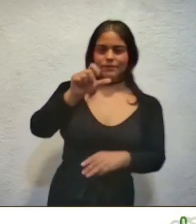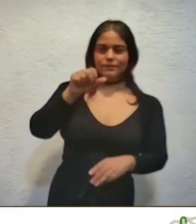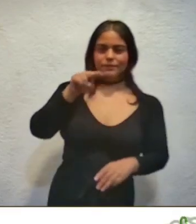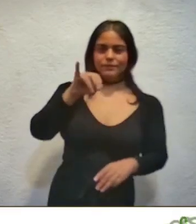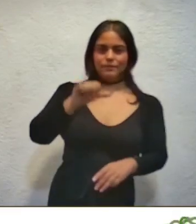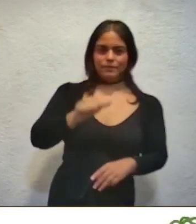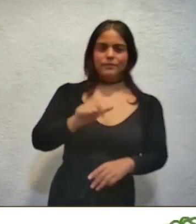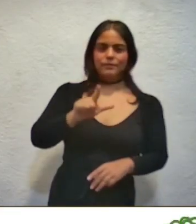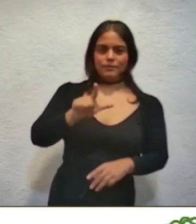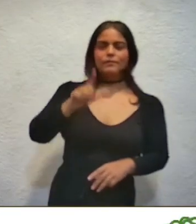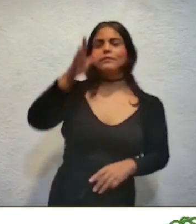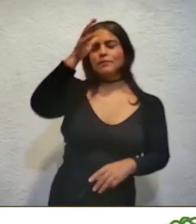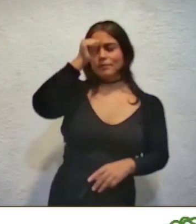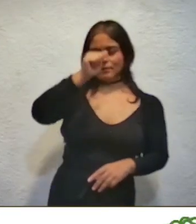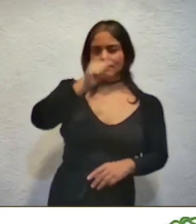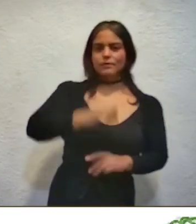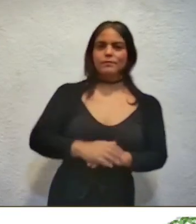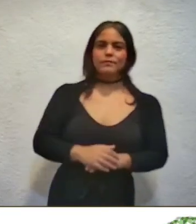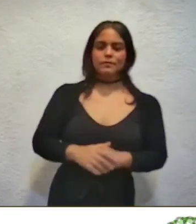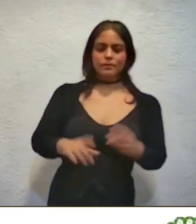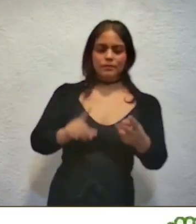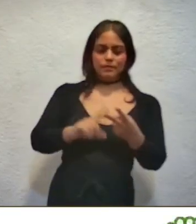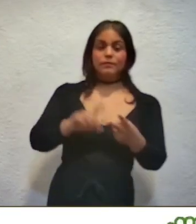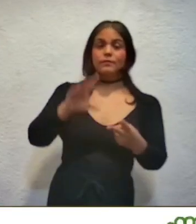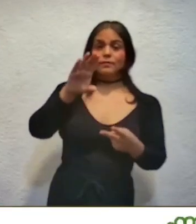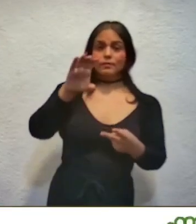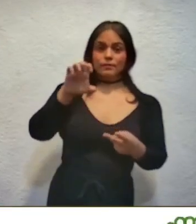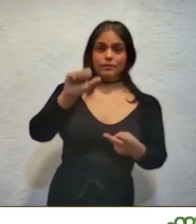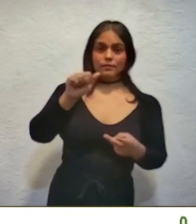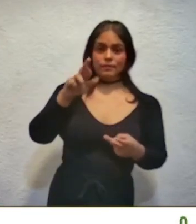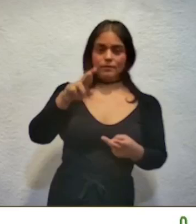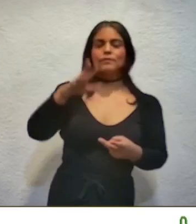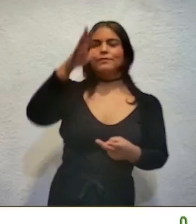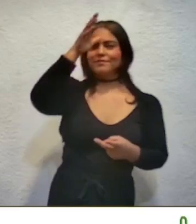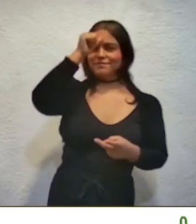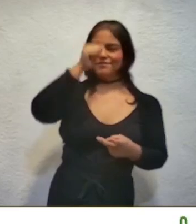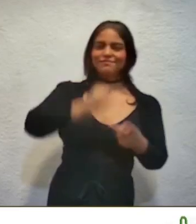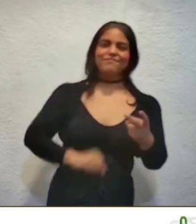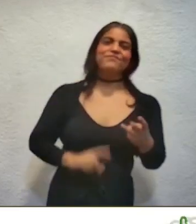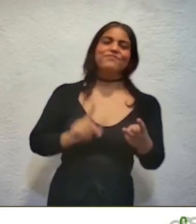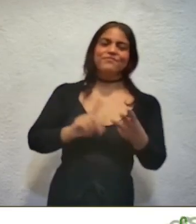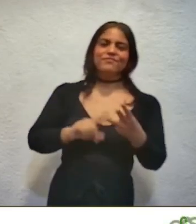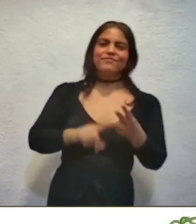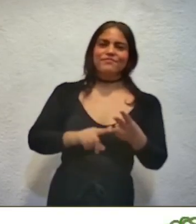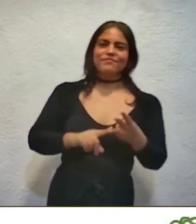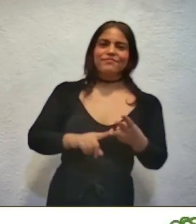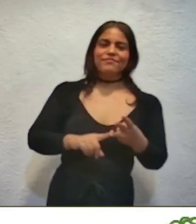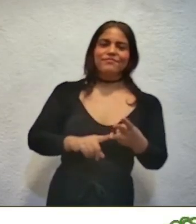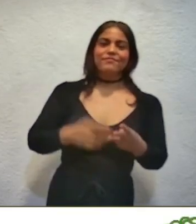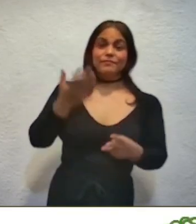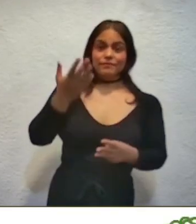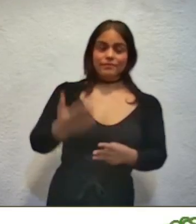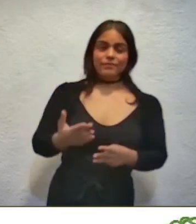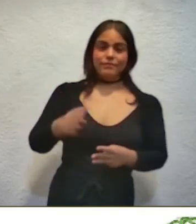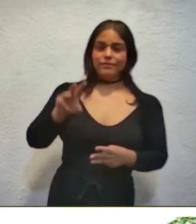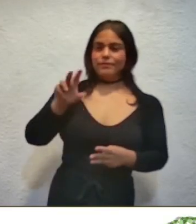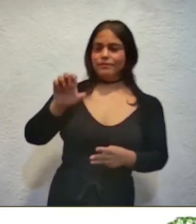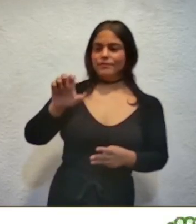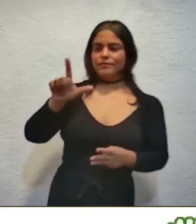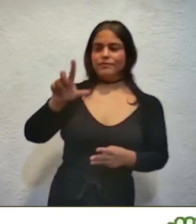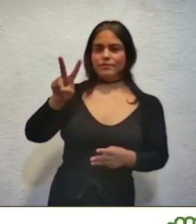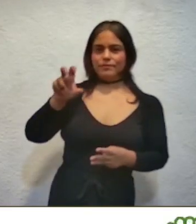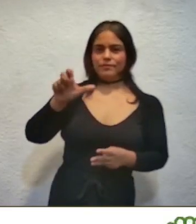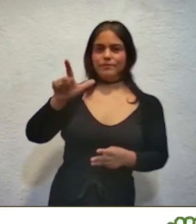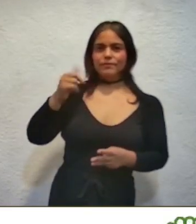Temiquel. A favor. Magistrado César Salgado Alpizar. A favor. Magistrada ponente Evelyn Rodríguez Sinol. A favor